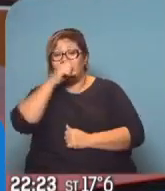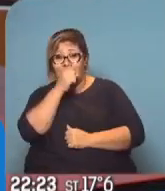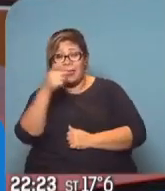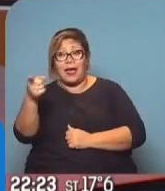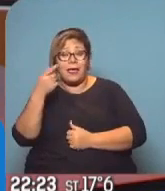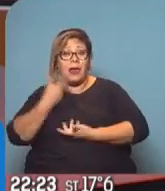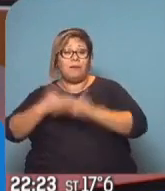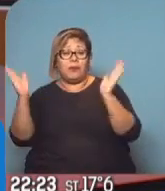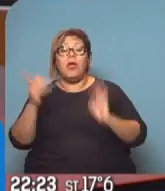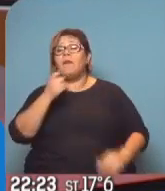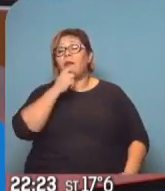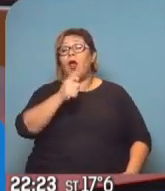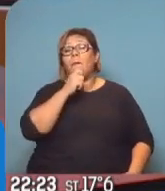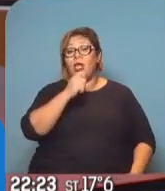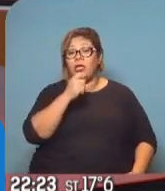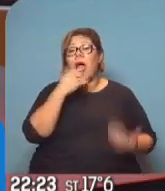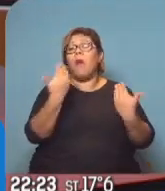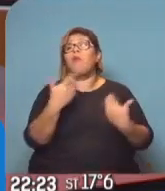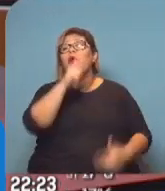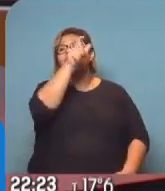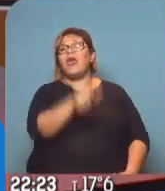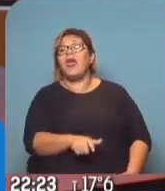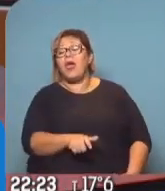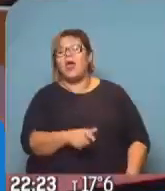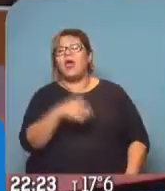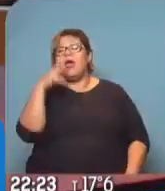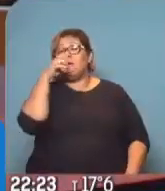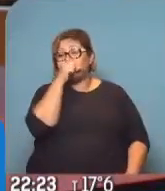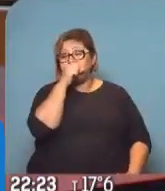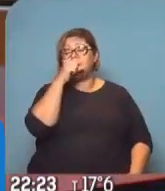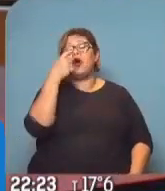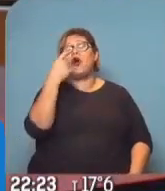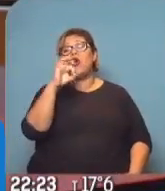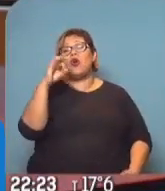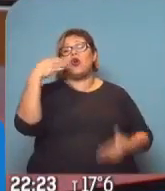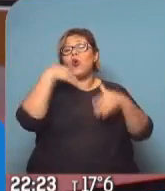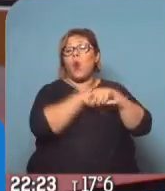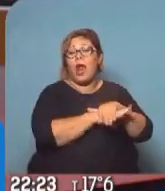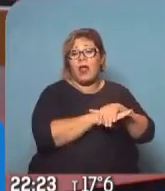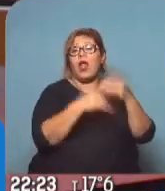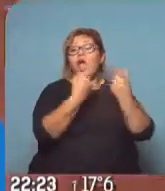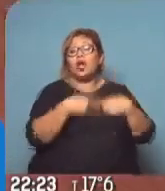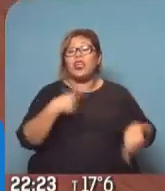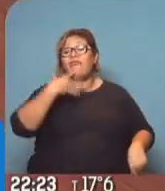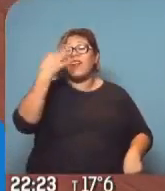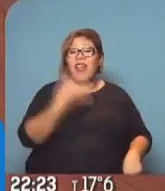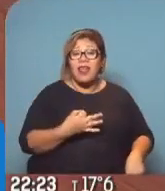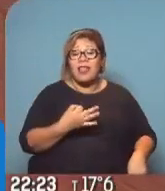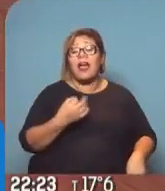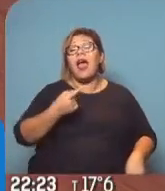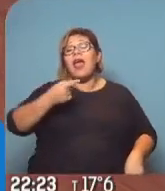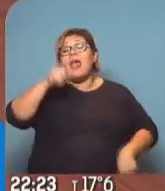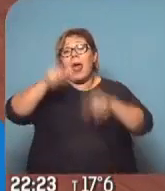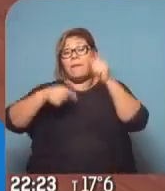tiene derecho a guardar las fuentes, a publicar cosas secretas siempre que sean verdad y de interés público. Y por otro lado acá te